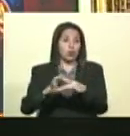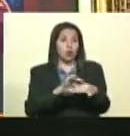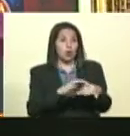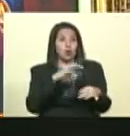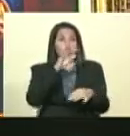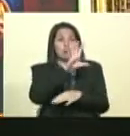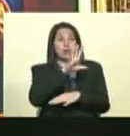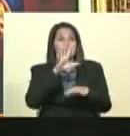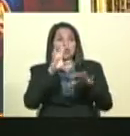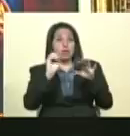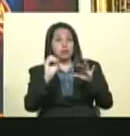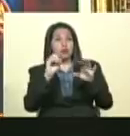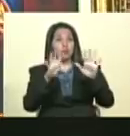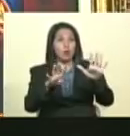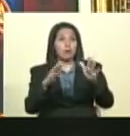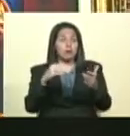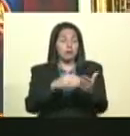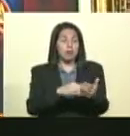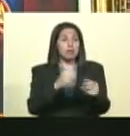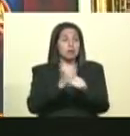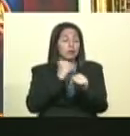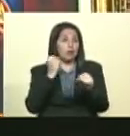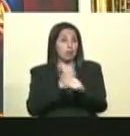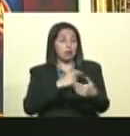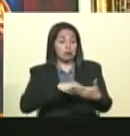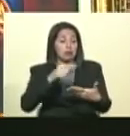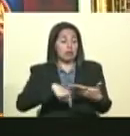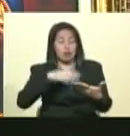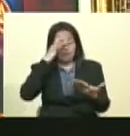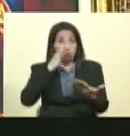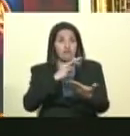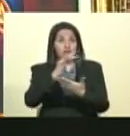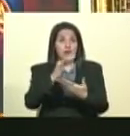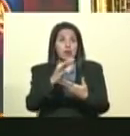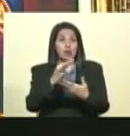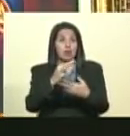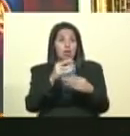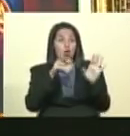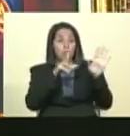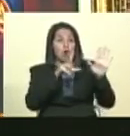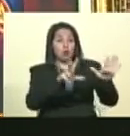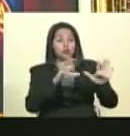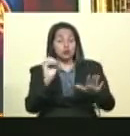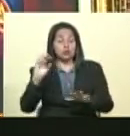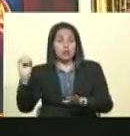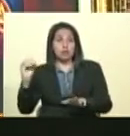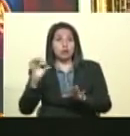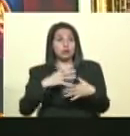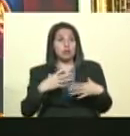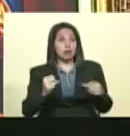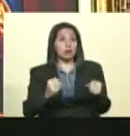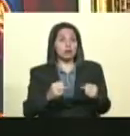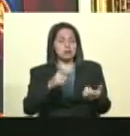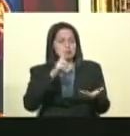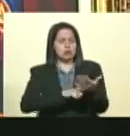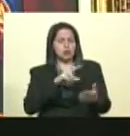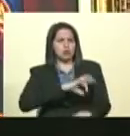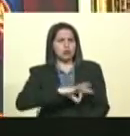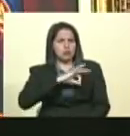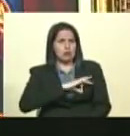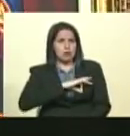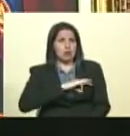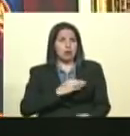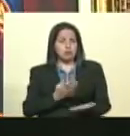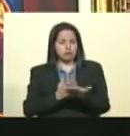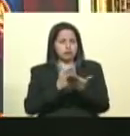509.000 trabajadores en este contrato único. Tengo fe con el 800 Salud y la fuerza del Seguro Social que nosotros